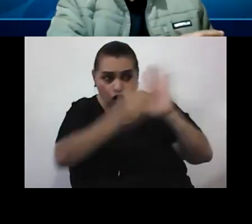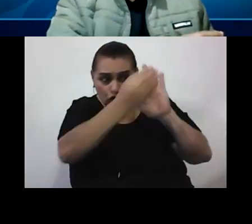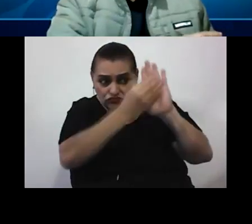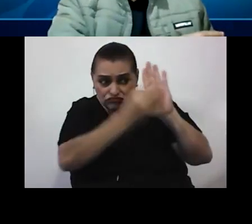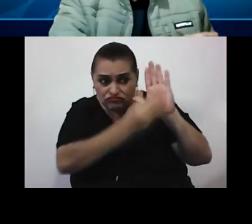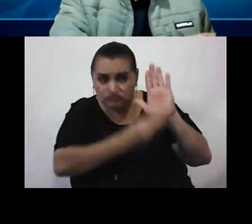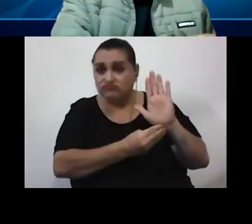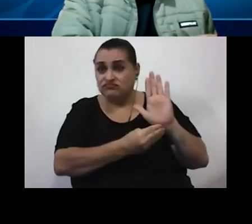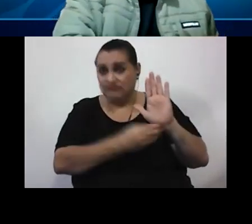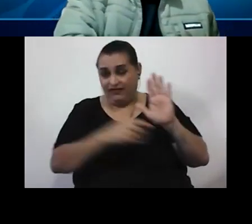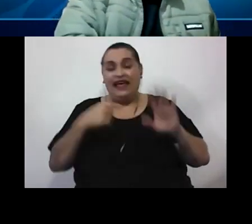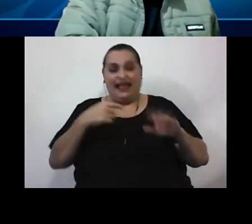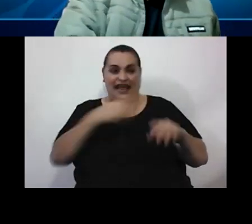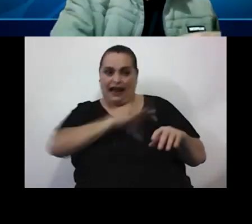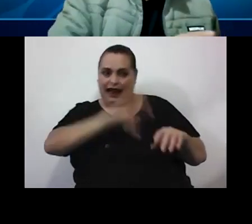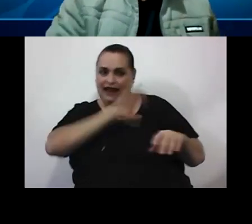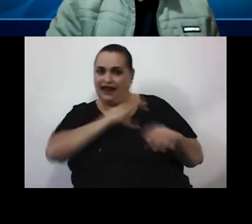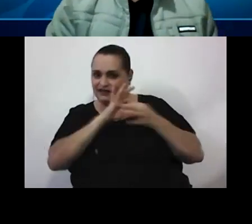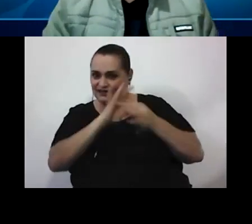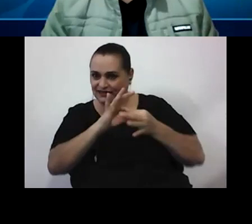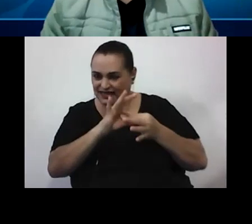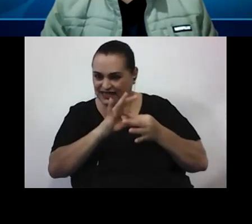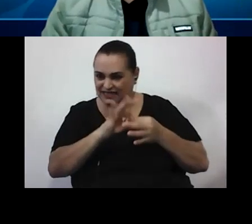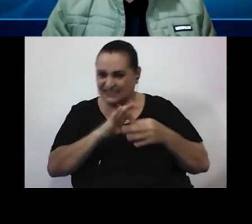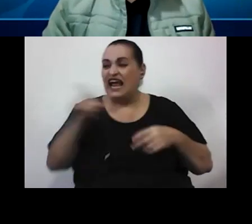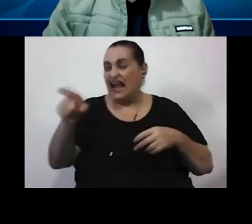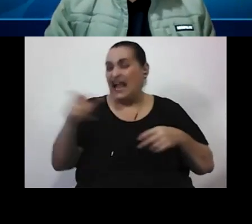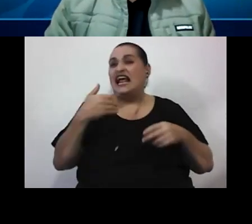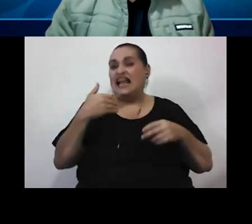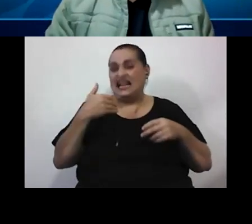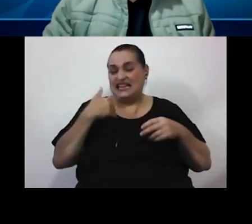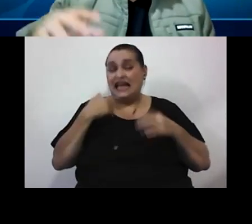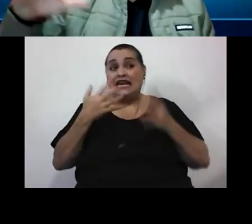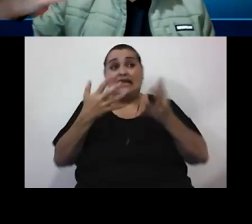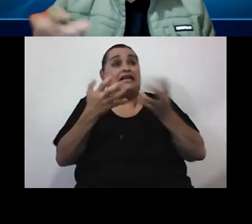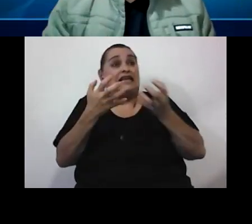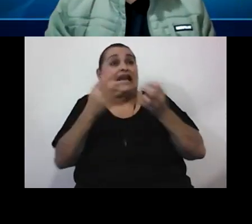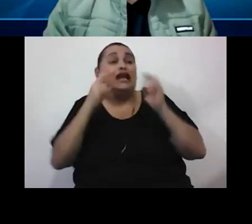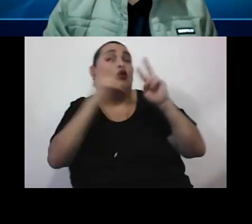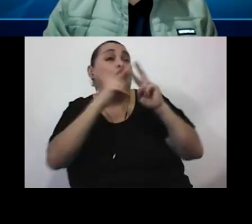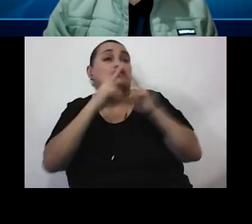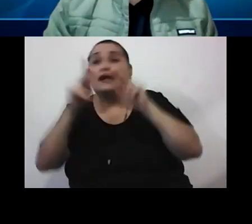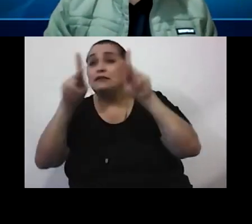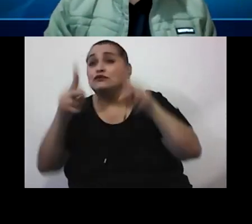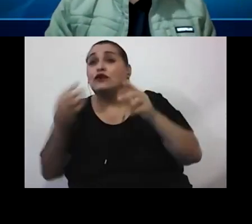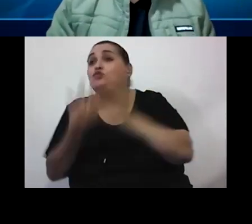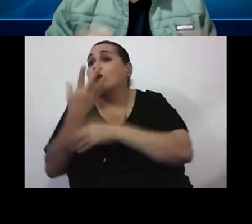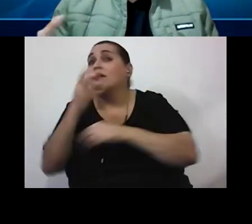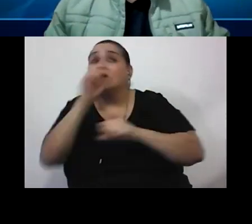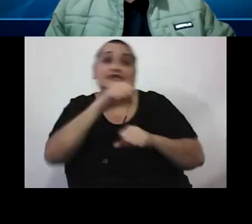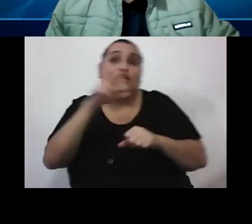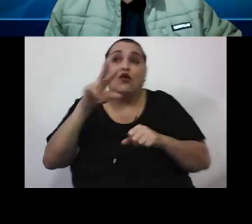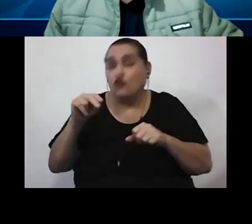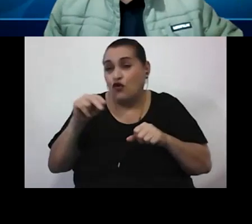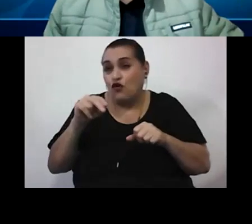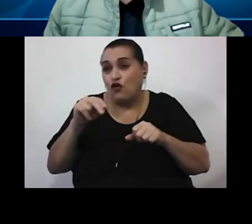del temperamento, ¿verdad? Si tiene entusiasmo por conocer personas nuevas o no, ya vimos ese tema, digamos, con el tema del temperamento, dificultad